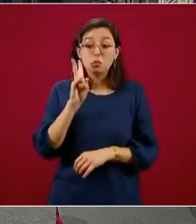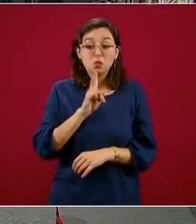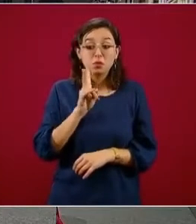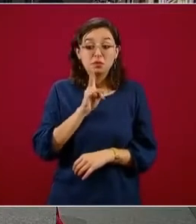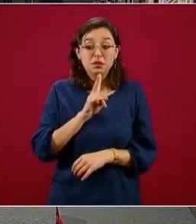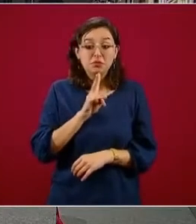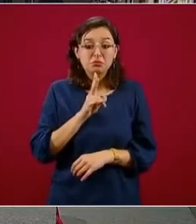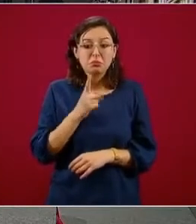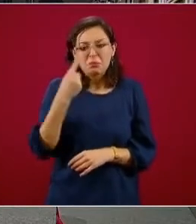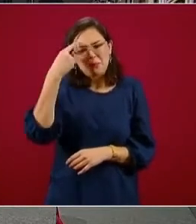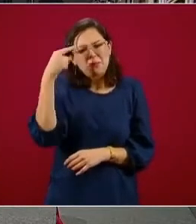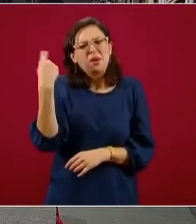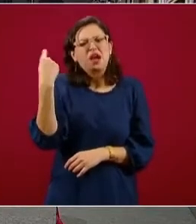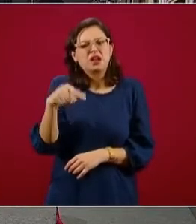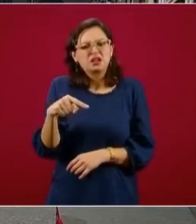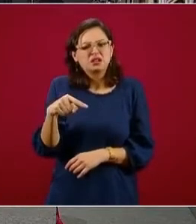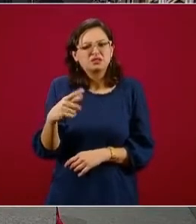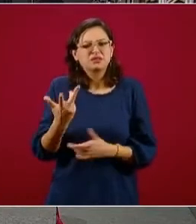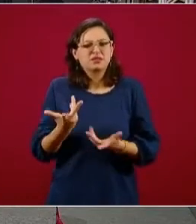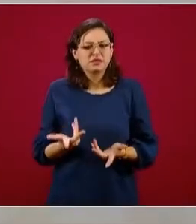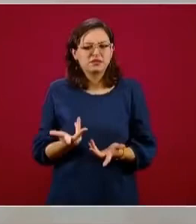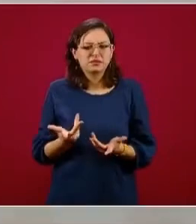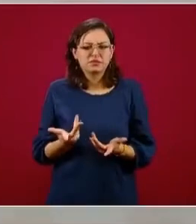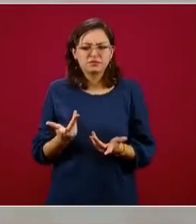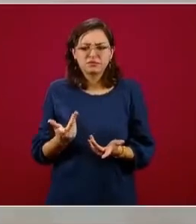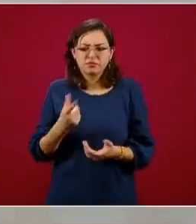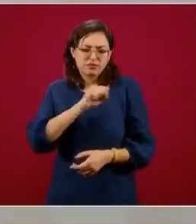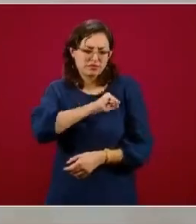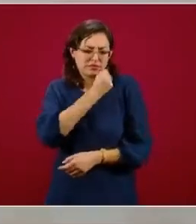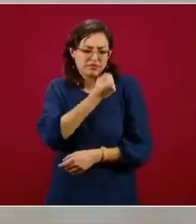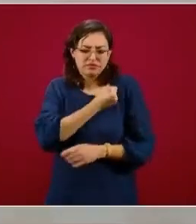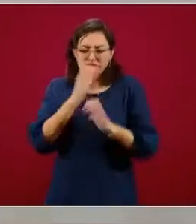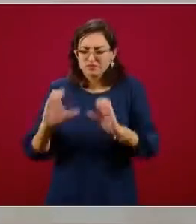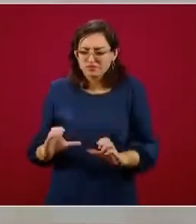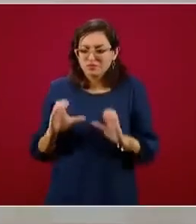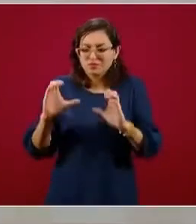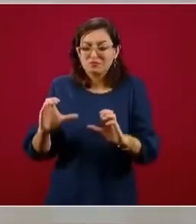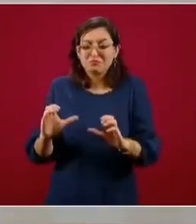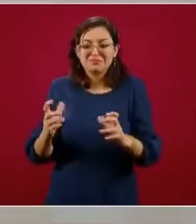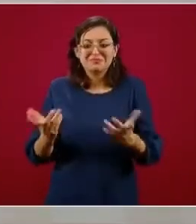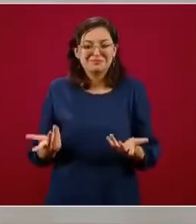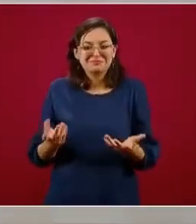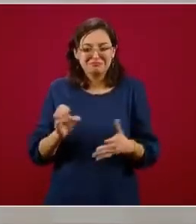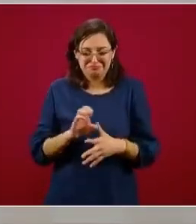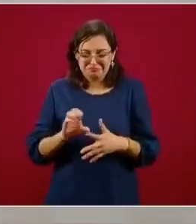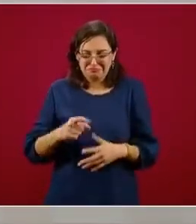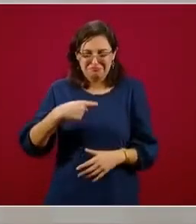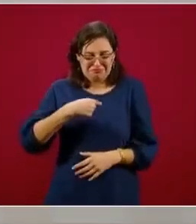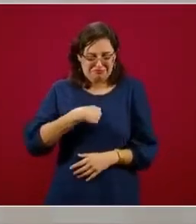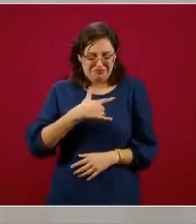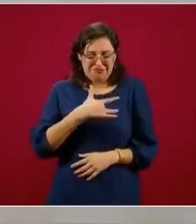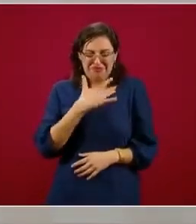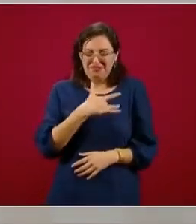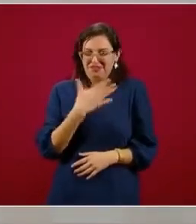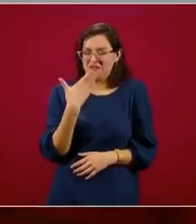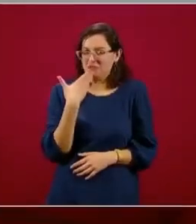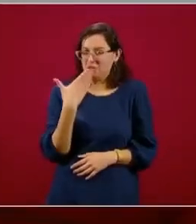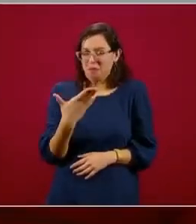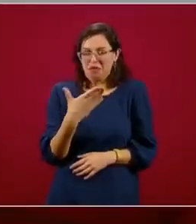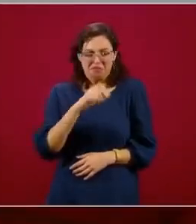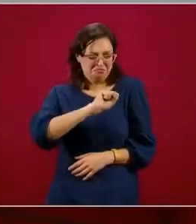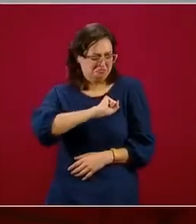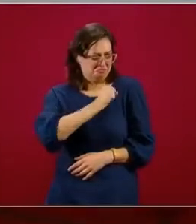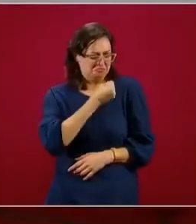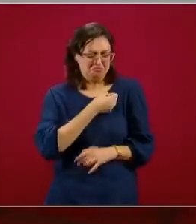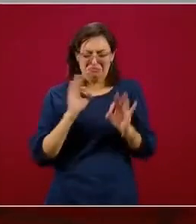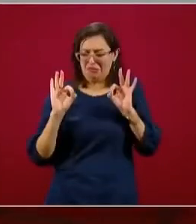que uno va a llevar a cabo para el cuidado de la salud. Entonces, si yo me encuentro asintomático, si yo no tengo signos,